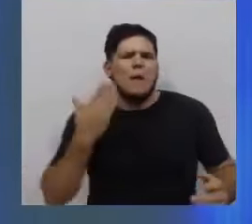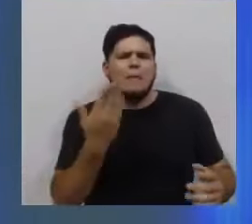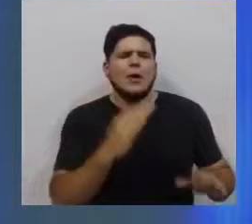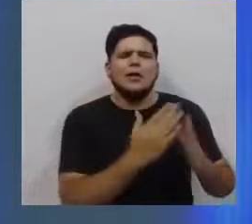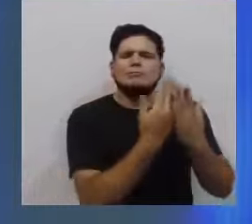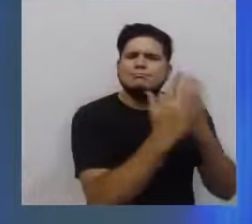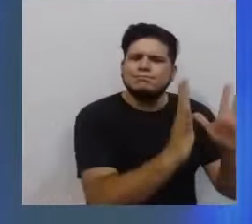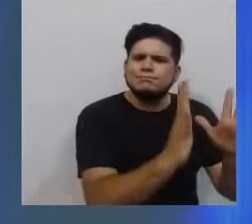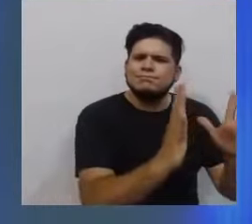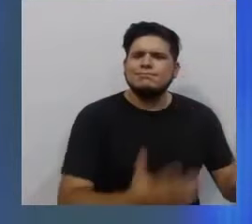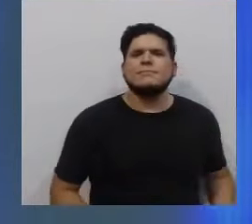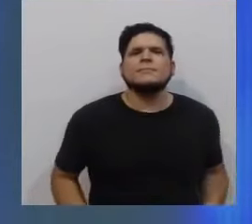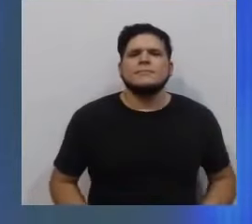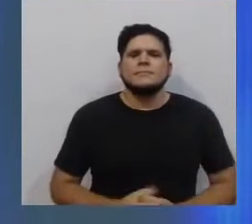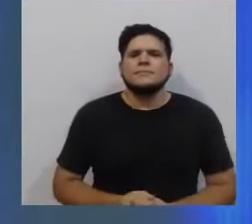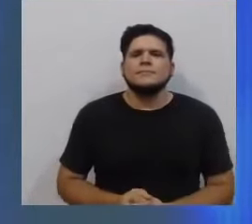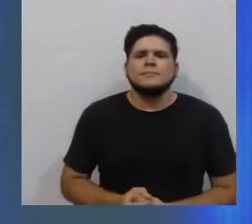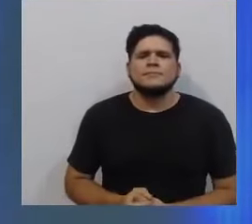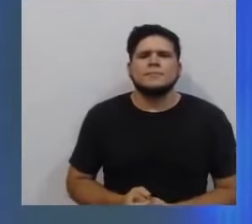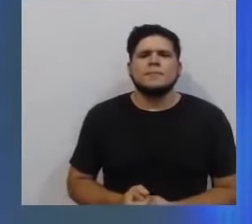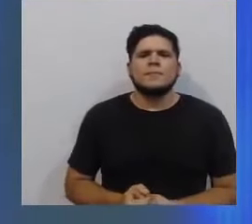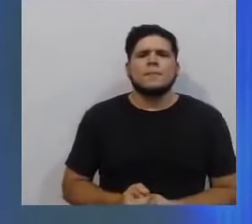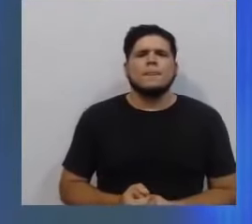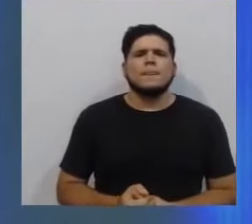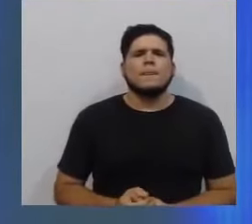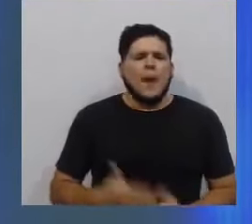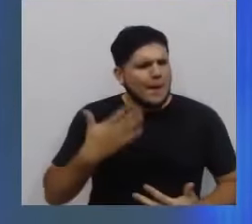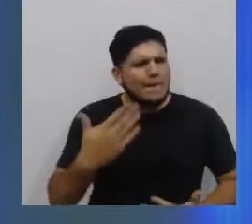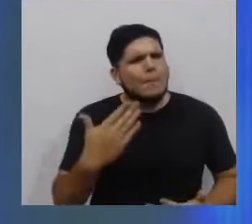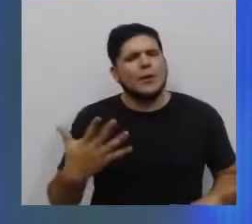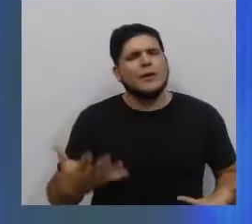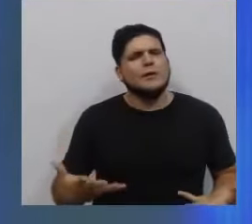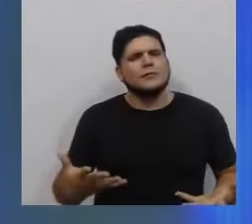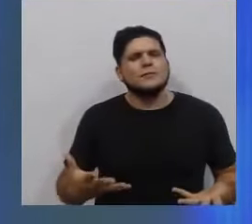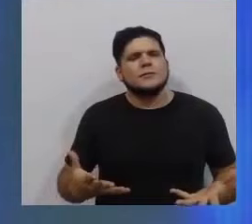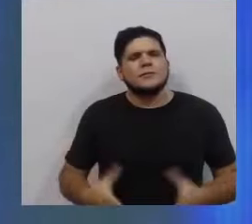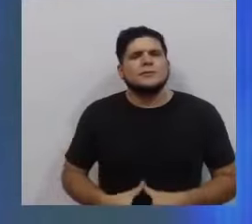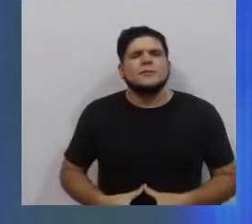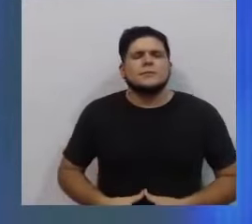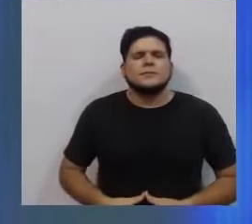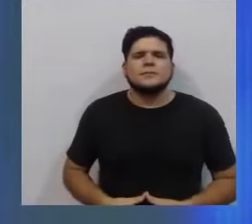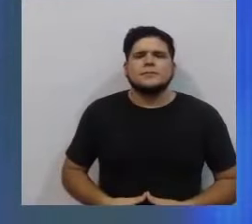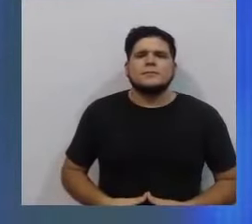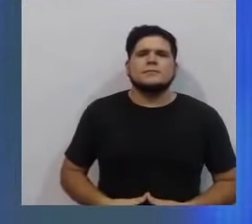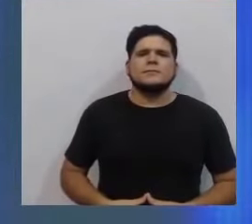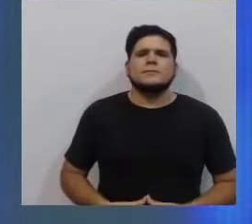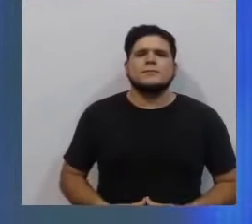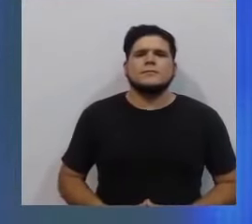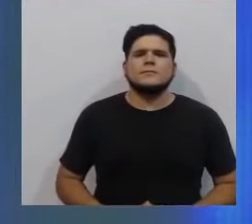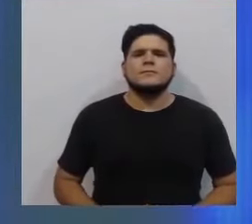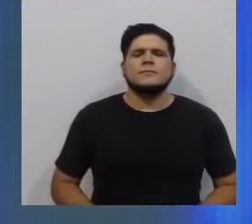eso pasa por la mente pasa por los pensamientos y jeremías dice realmente